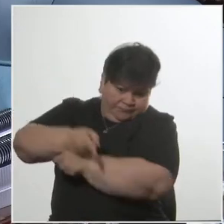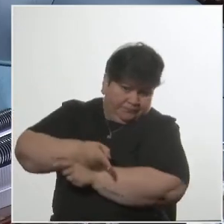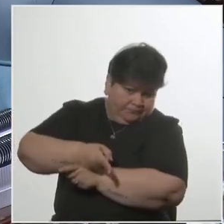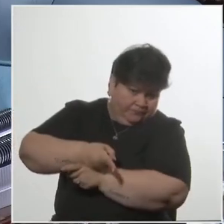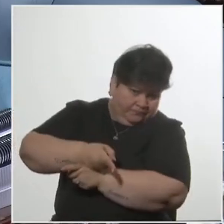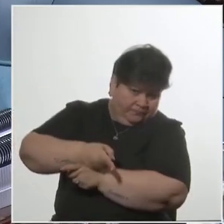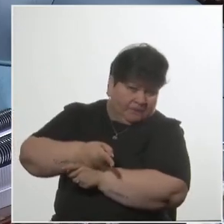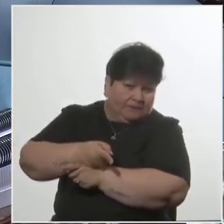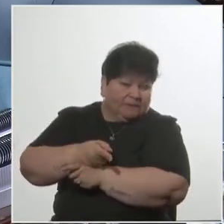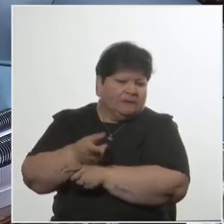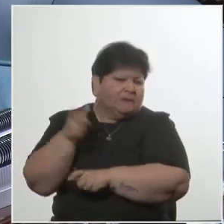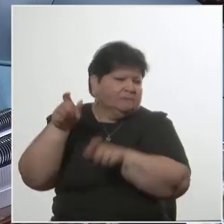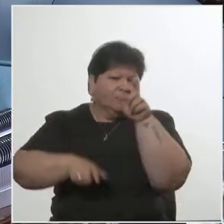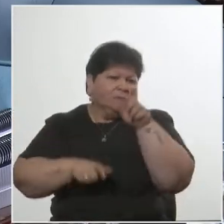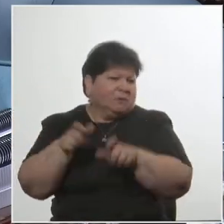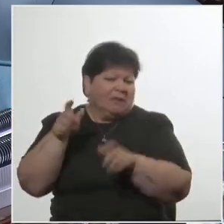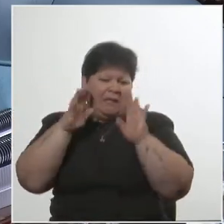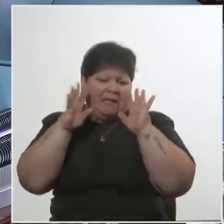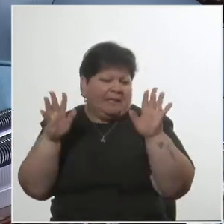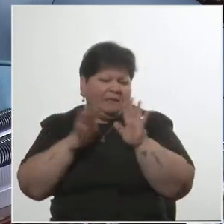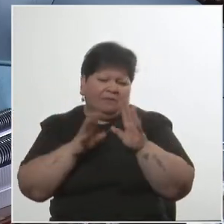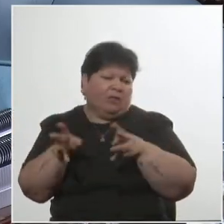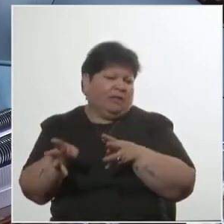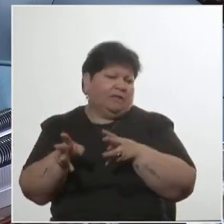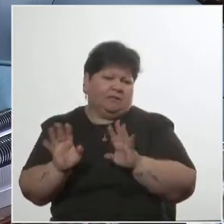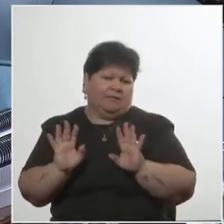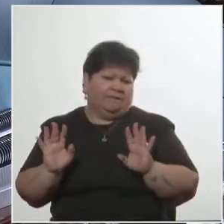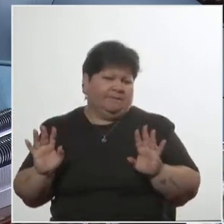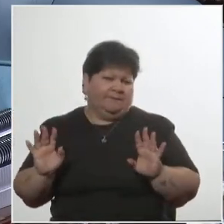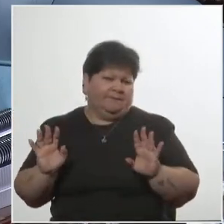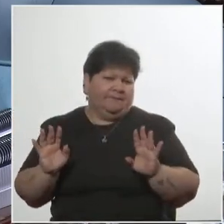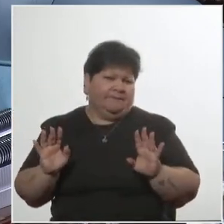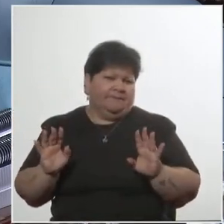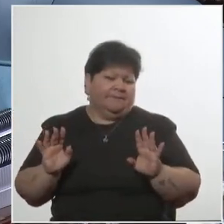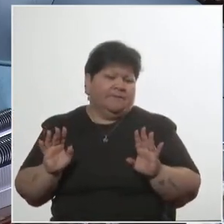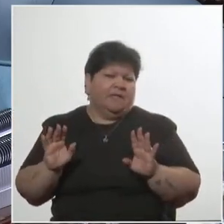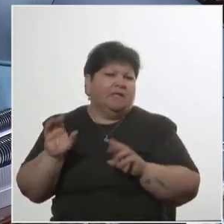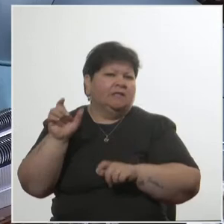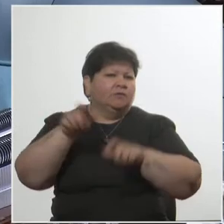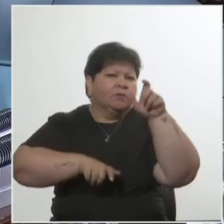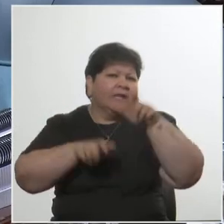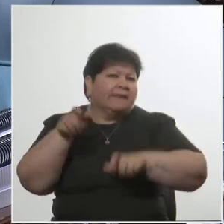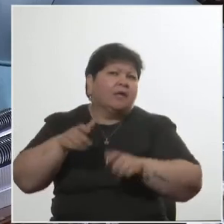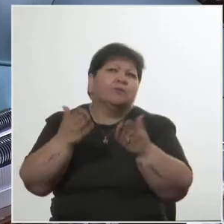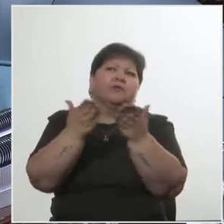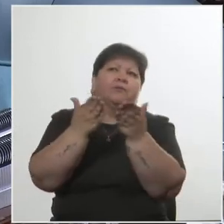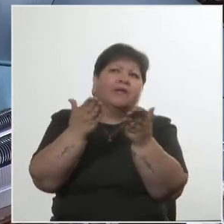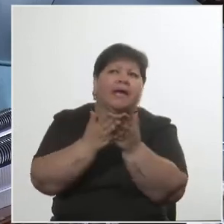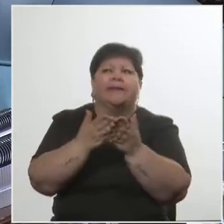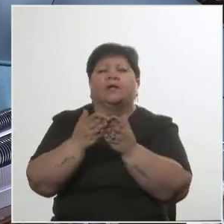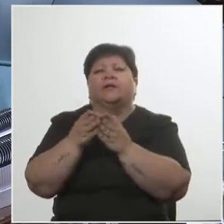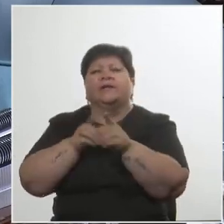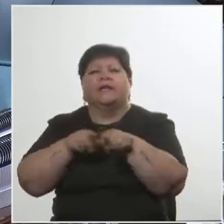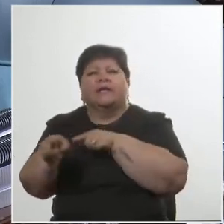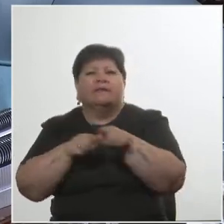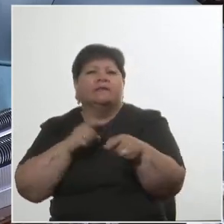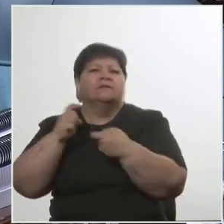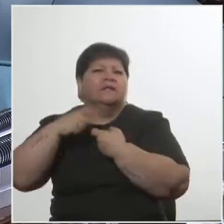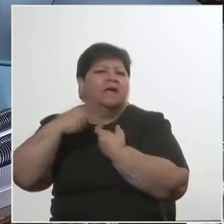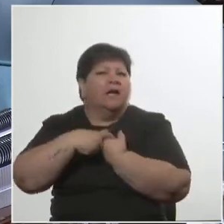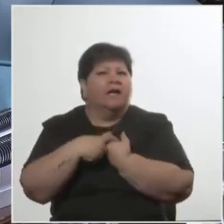ciudadanos que ya no tenían nada que ver con la guerrilla era ciudadanos por ser estudiantes dirigentes sindicales